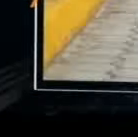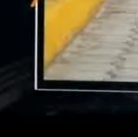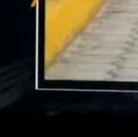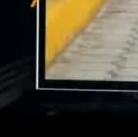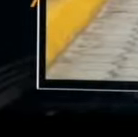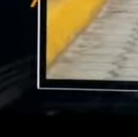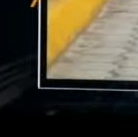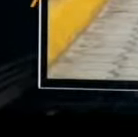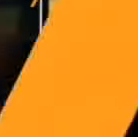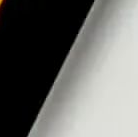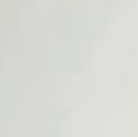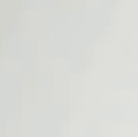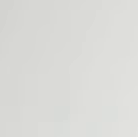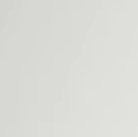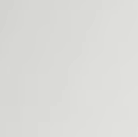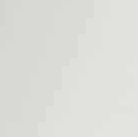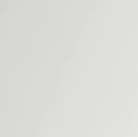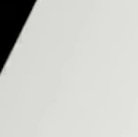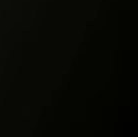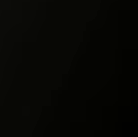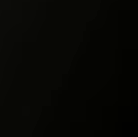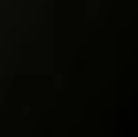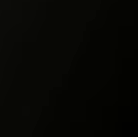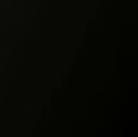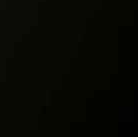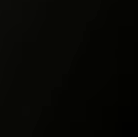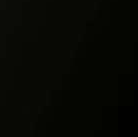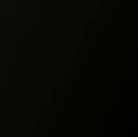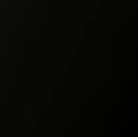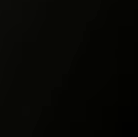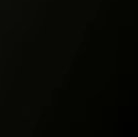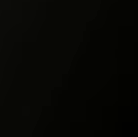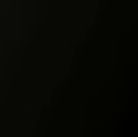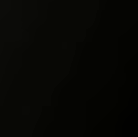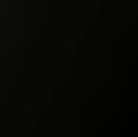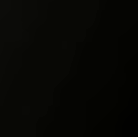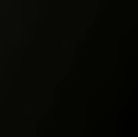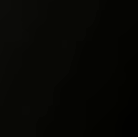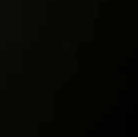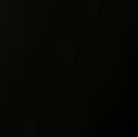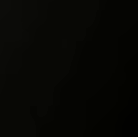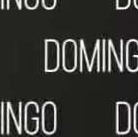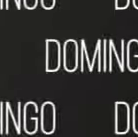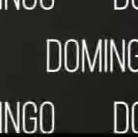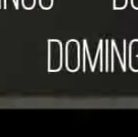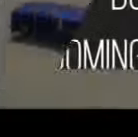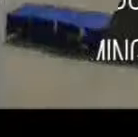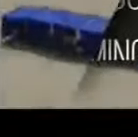sábados, a las 14 horas.